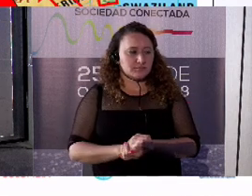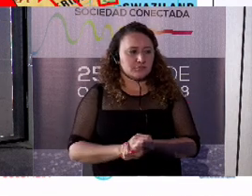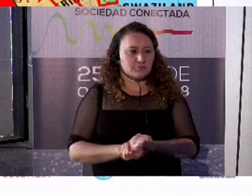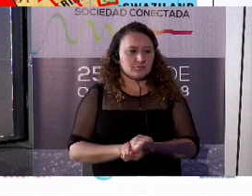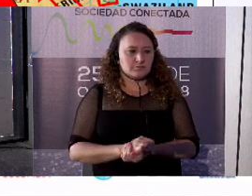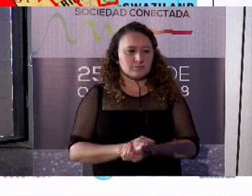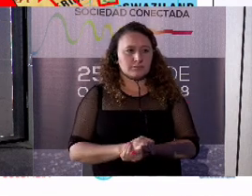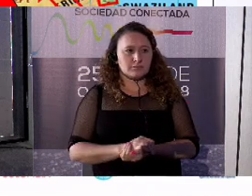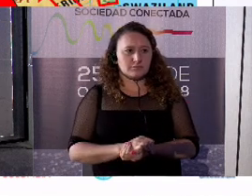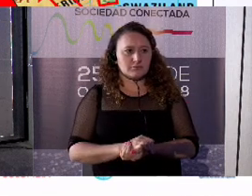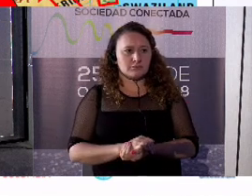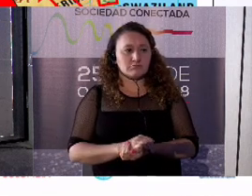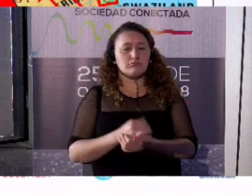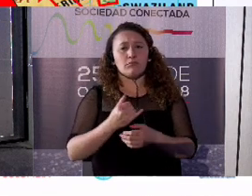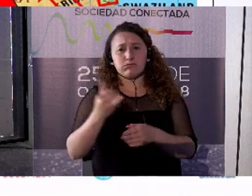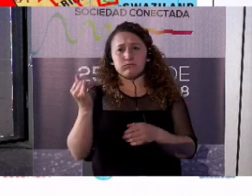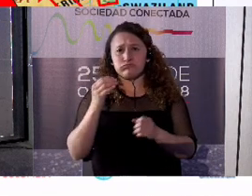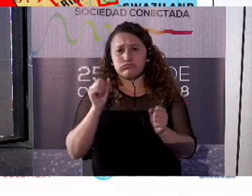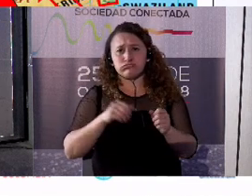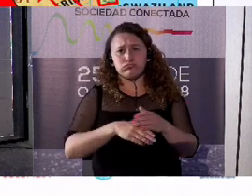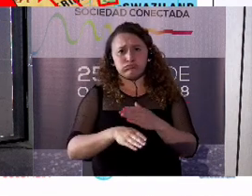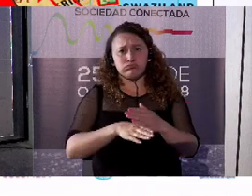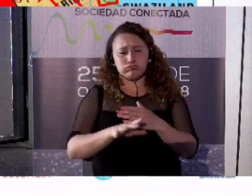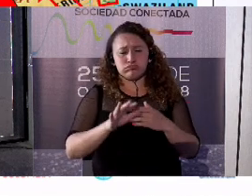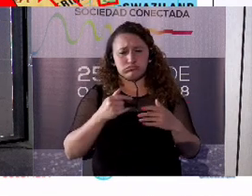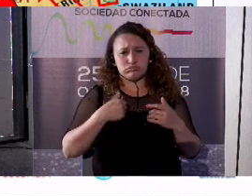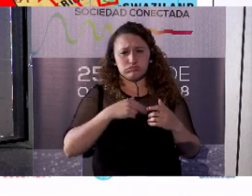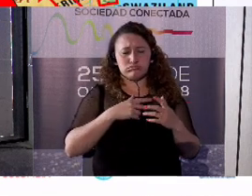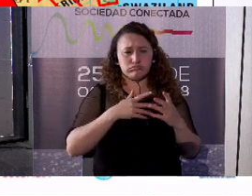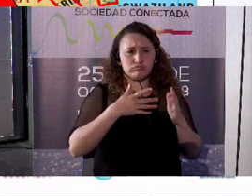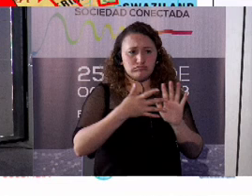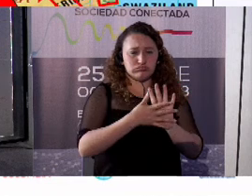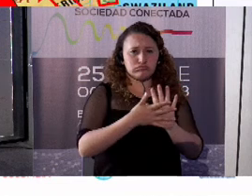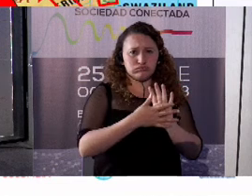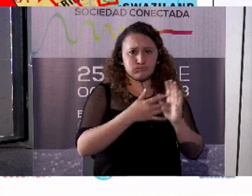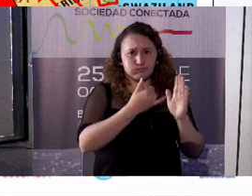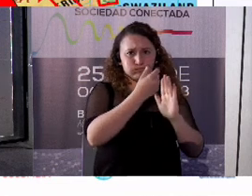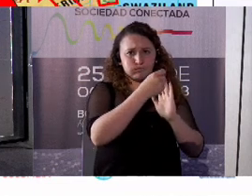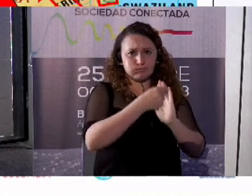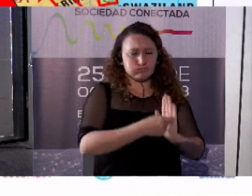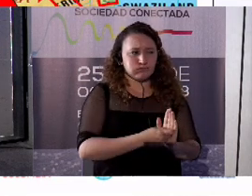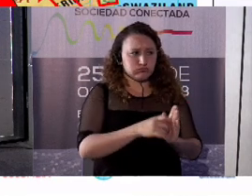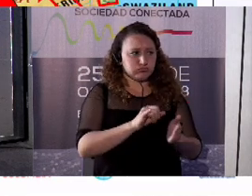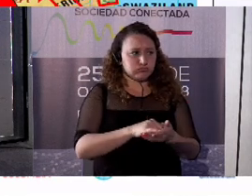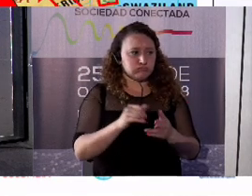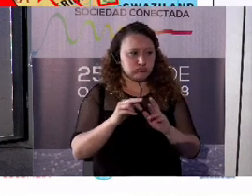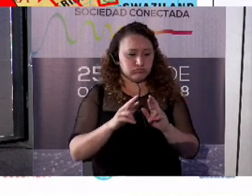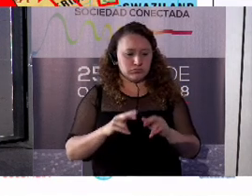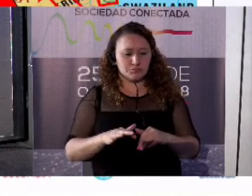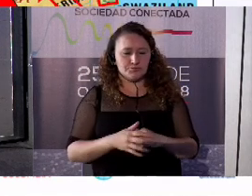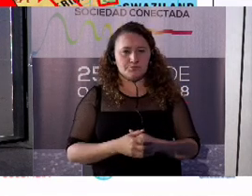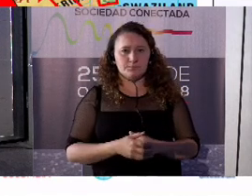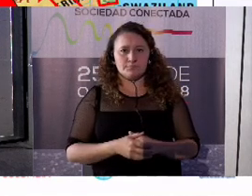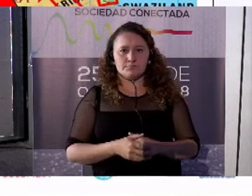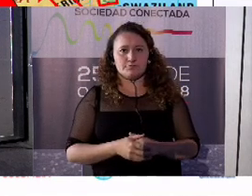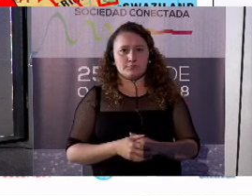apoyando y ellos pueden acceder nuestra base de datos por medio del internet